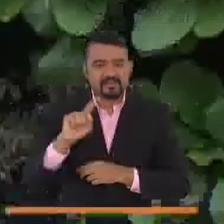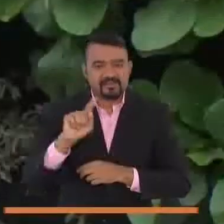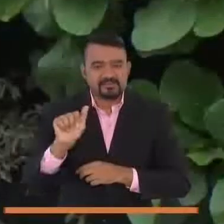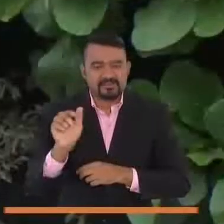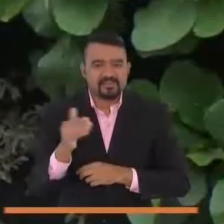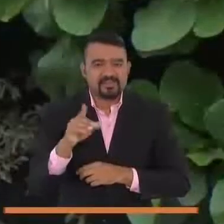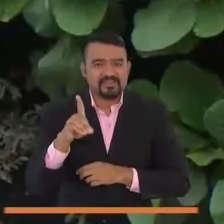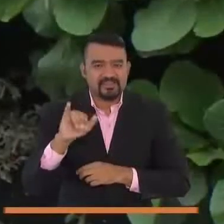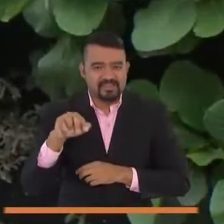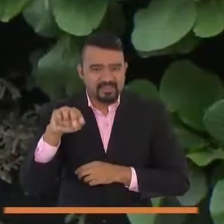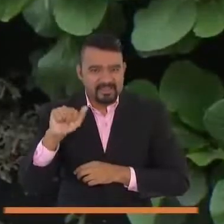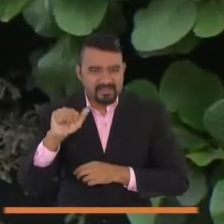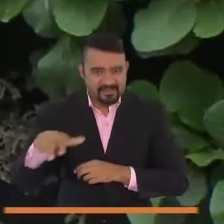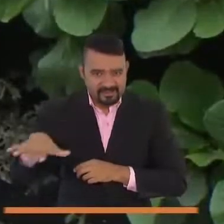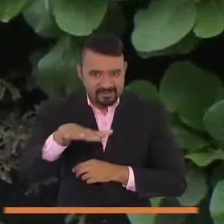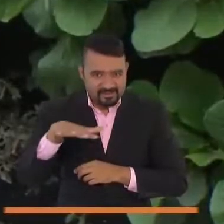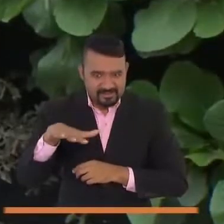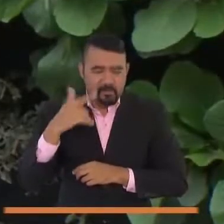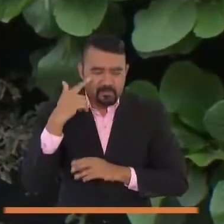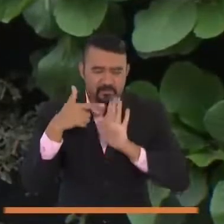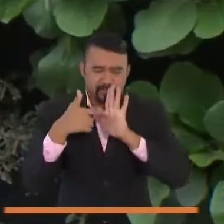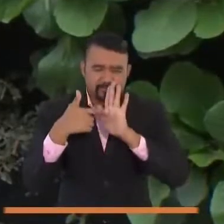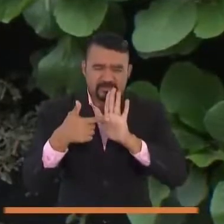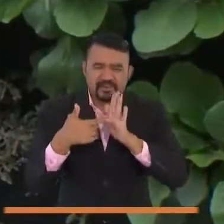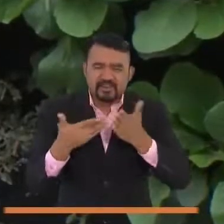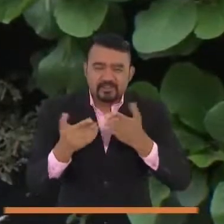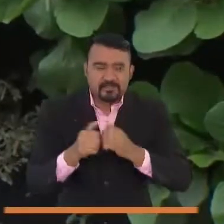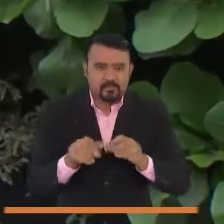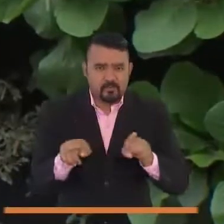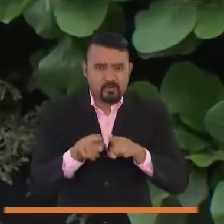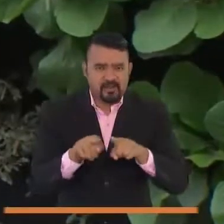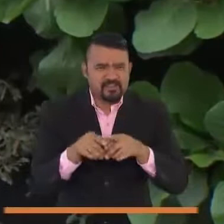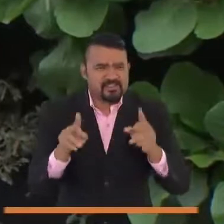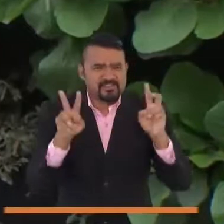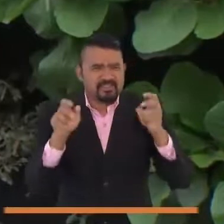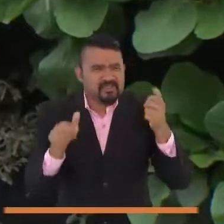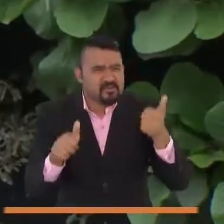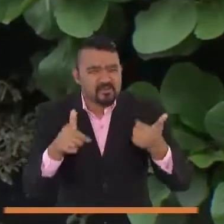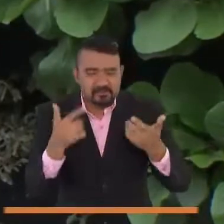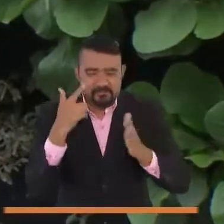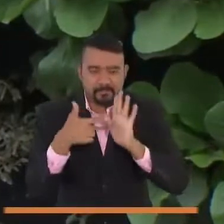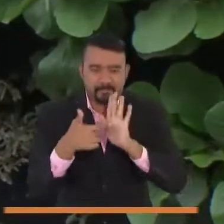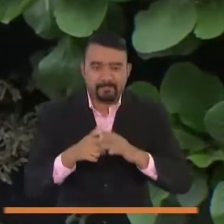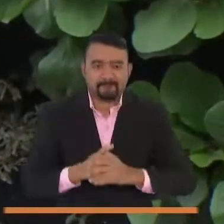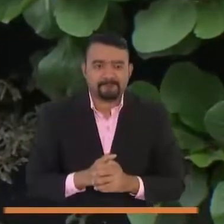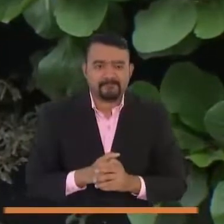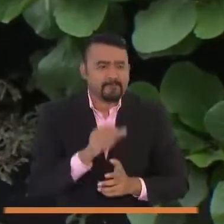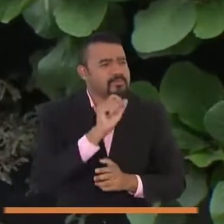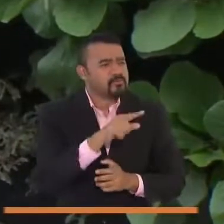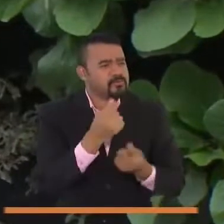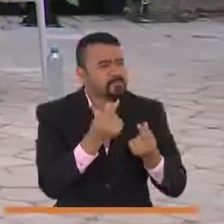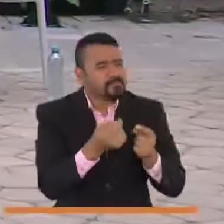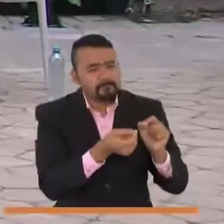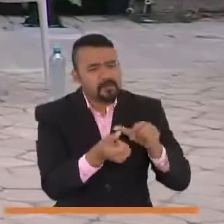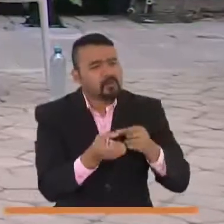de la urbanización Alto Bonito, para que la gente se centre en lo que estamos hablando y sepan de qué estamos hablando. Alcalde, ¿cuál fue la inversión de este